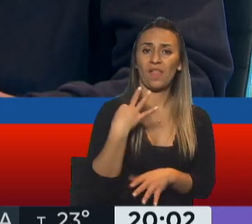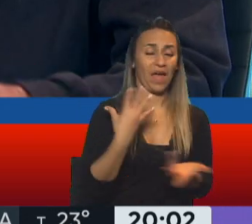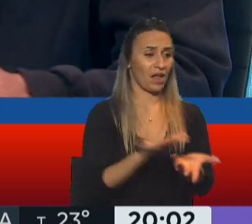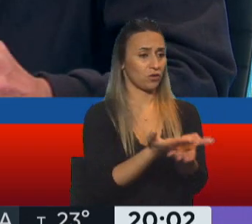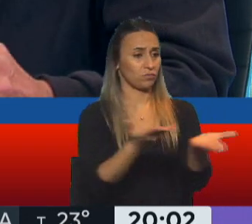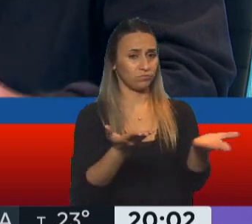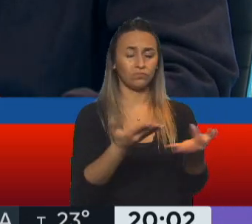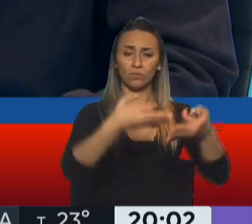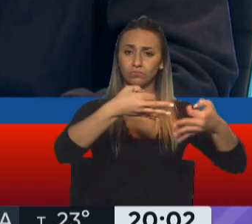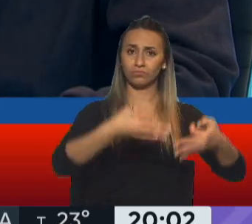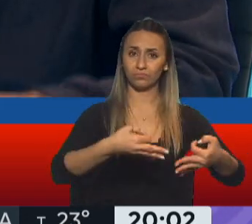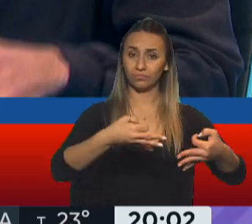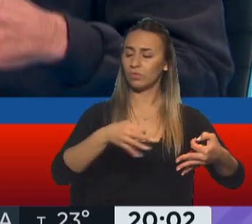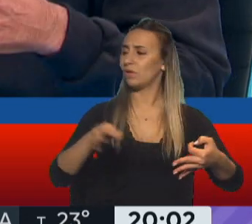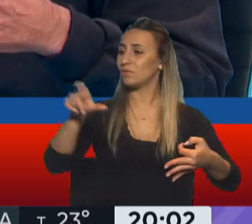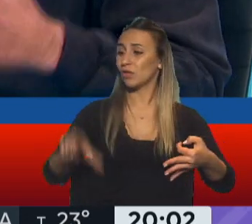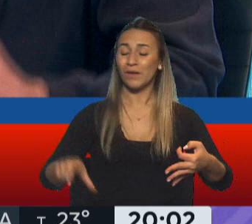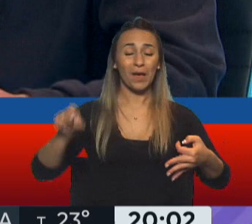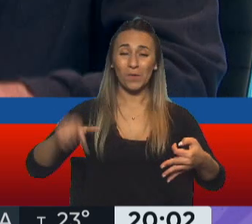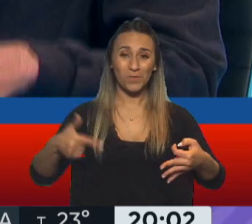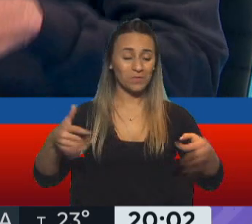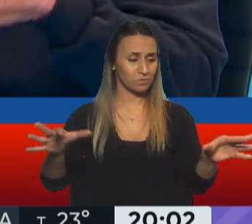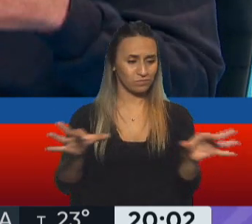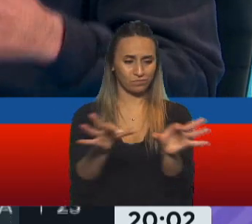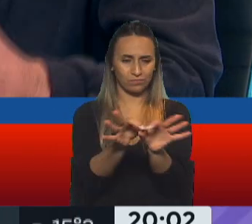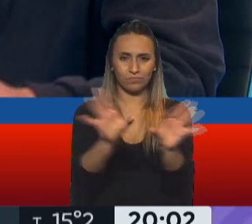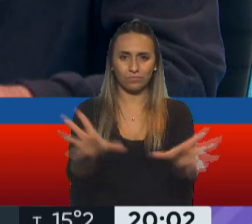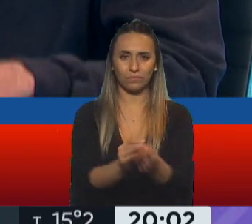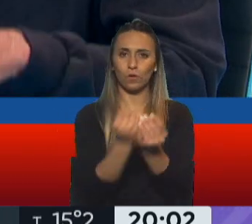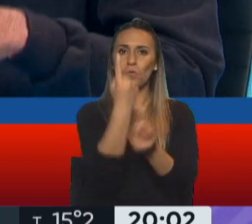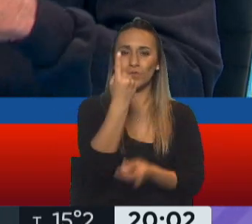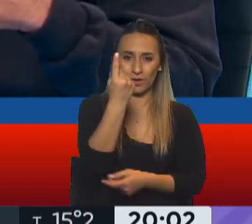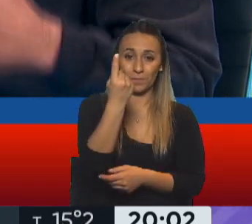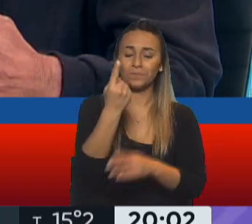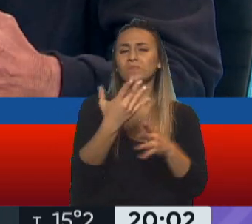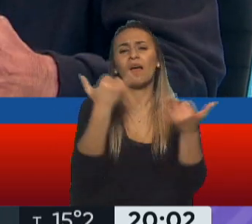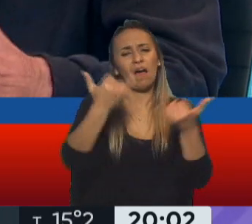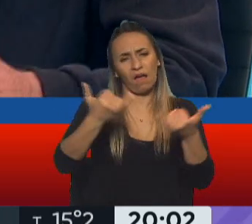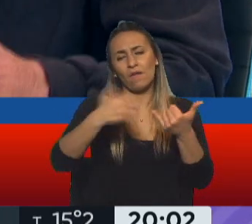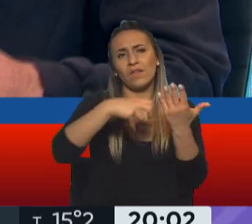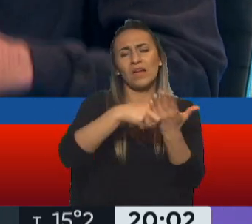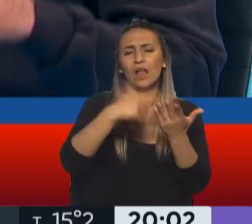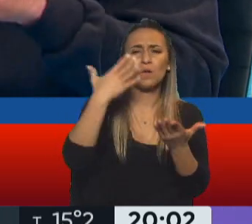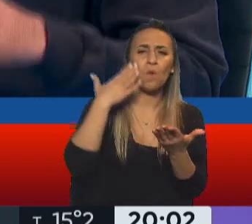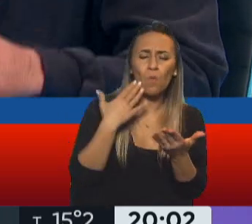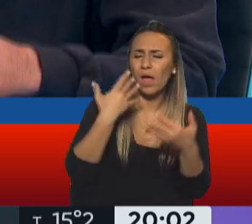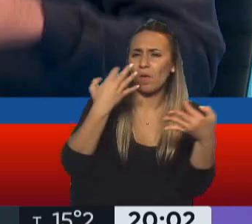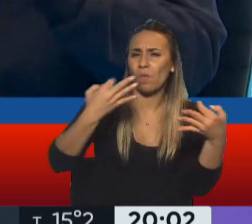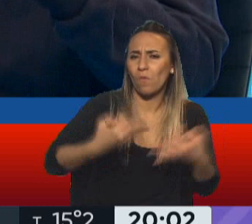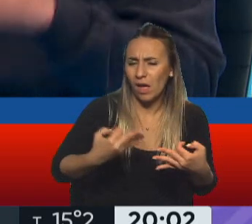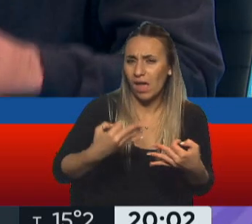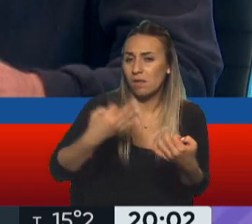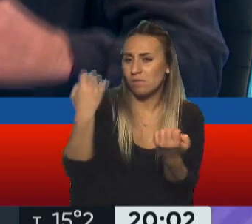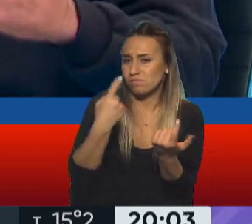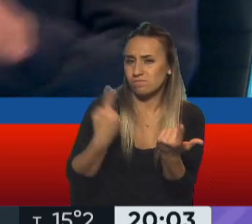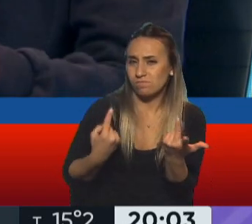la justicia no está cumpliendo ese rol, aunque hay muchos jueces buenos, muchos fiscales buenos, mucha gente buena dentro de tribunales. Me parece que lo que hay que pensar es